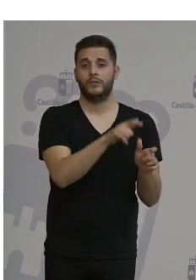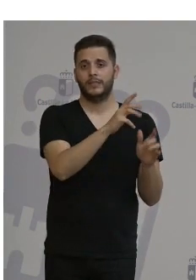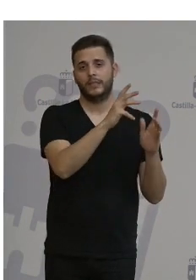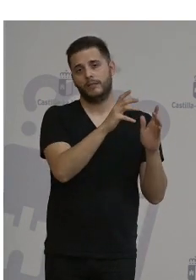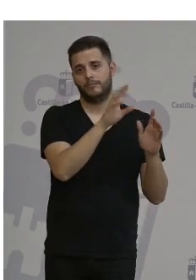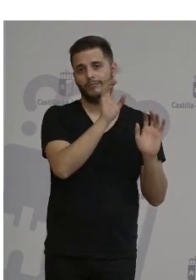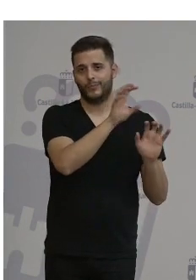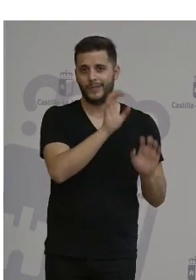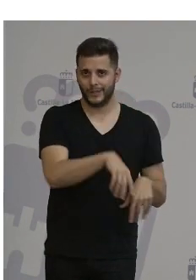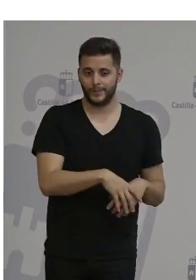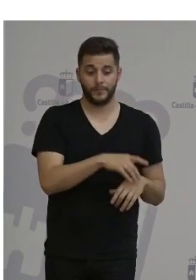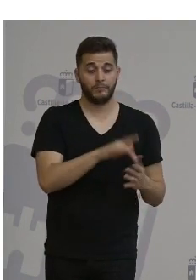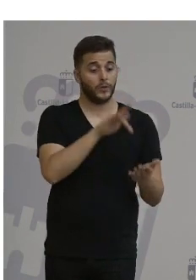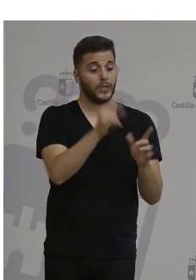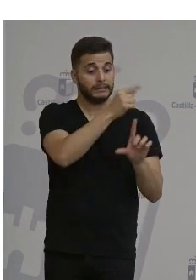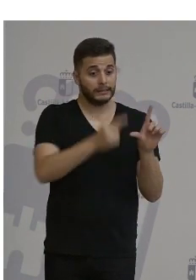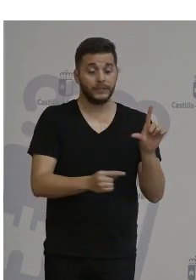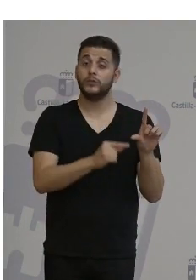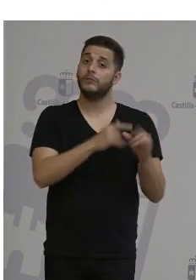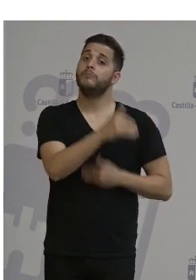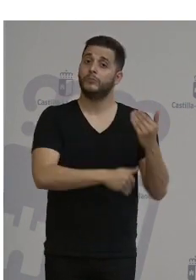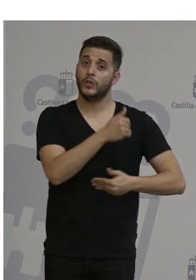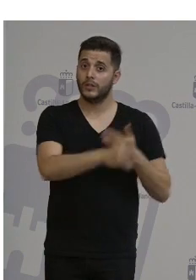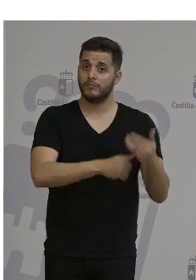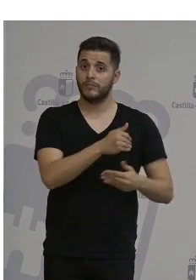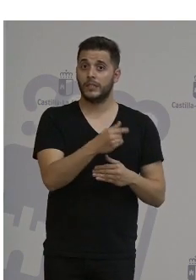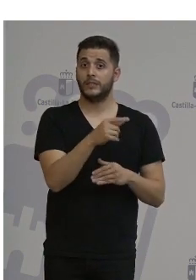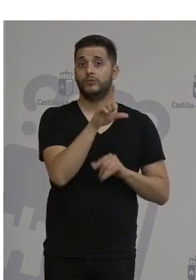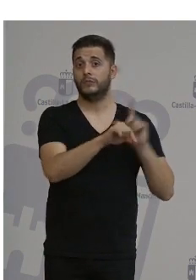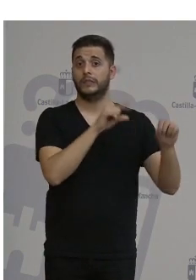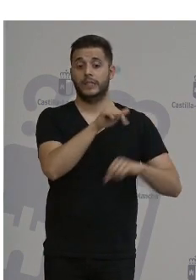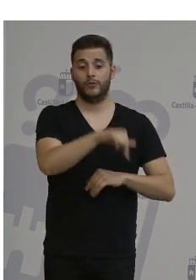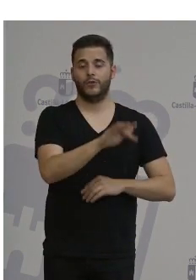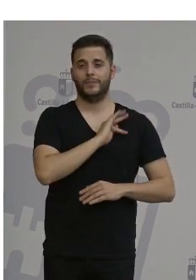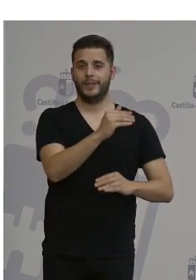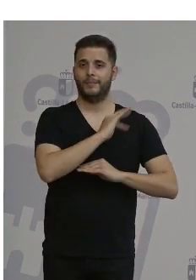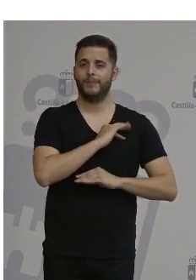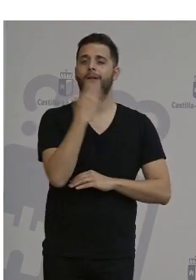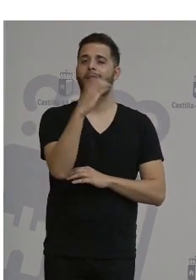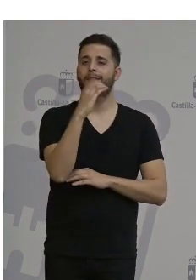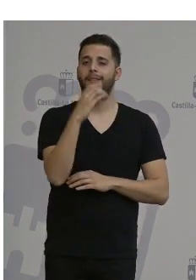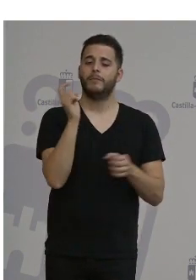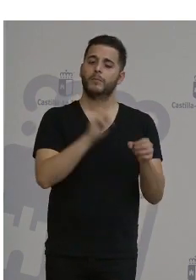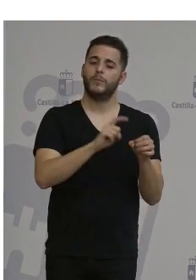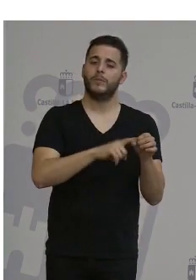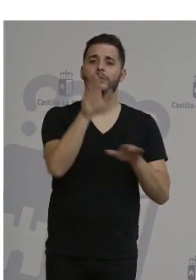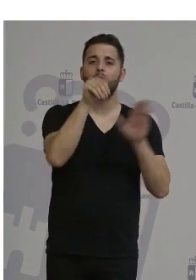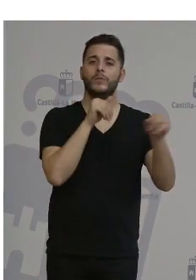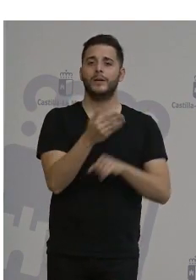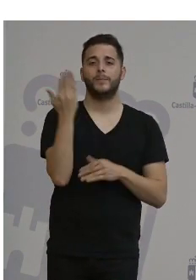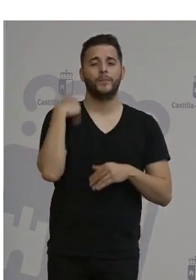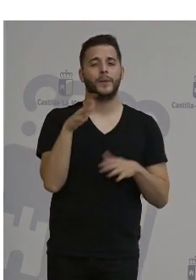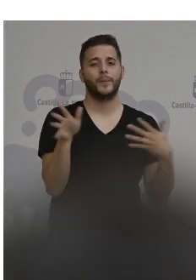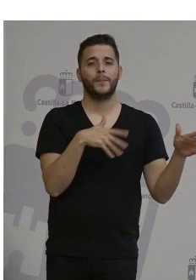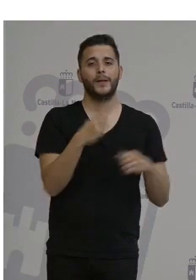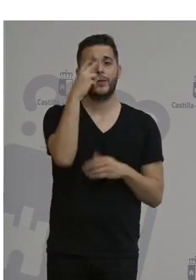diseño de este proceso selectivo por el que recibimos hoy este premio participó el CERMI y fue convocado en marzo de 2017 con